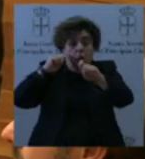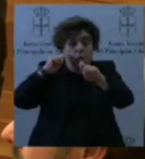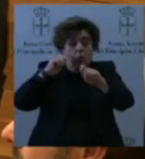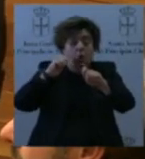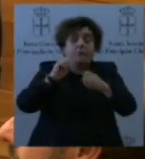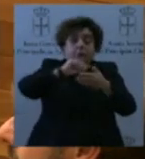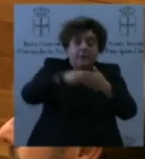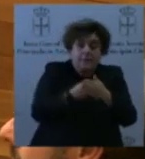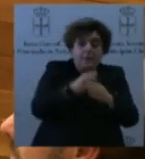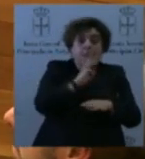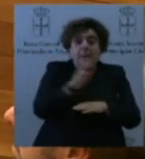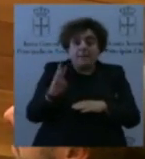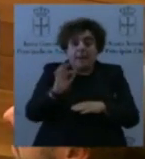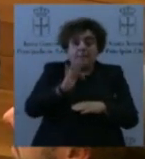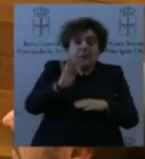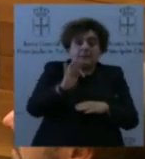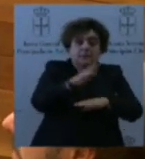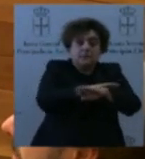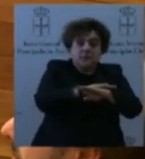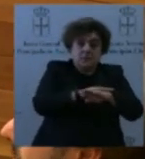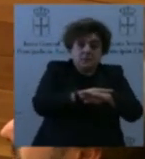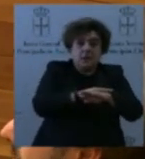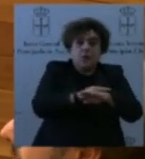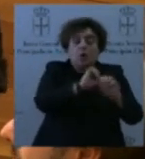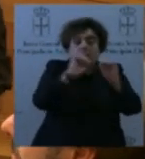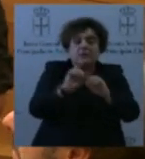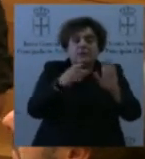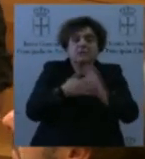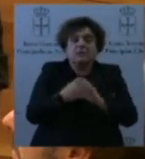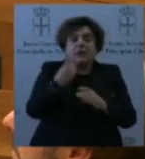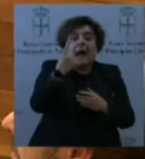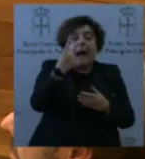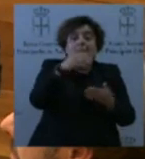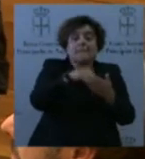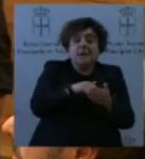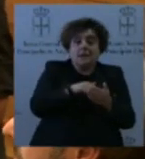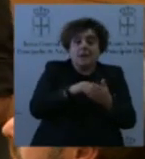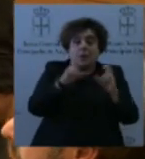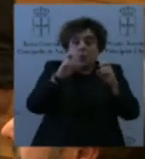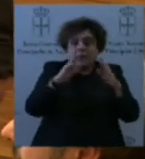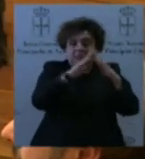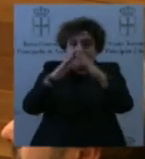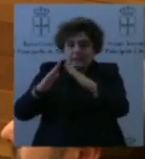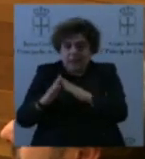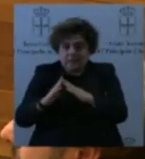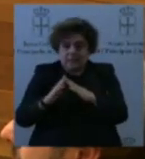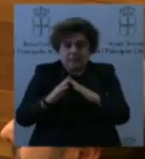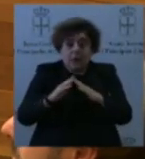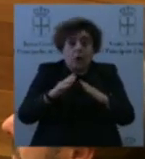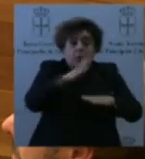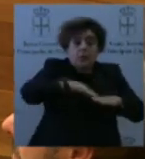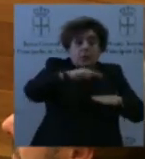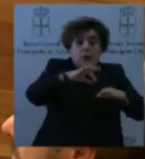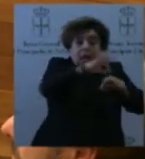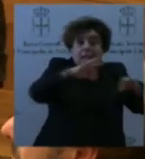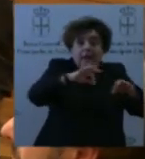la construcción de 1.000 nuevas viviendas entre La Tenderina y Coyoto, cuando en los 15 años de vigencia del actual Plan General de Oviedo se han